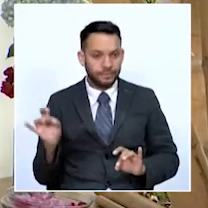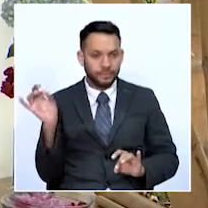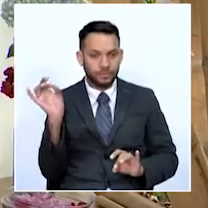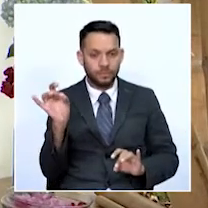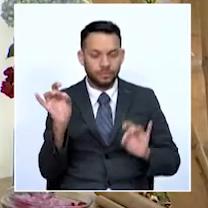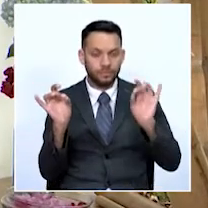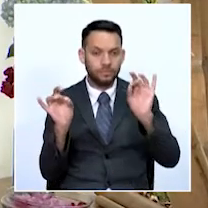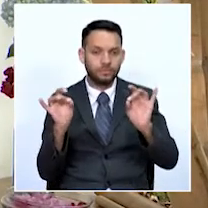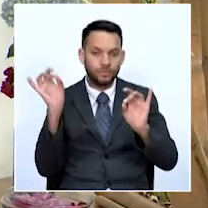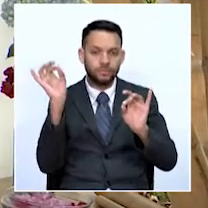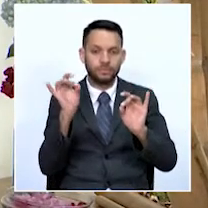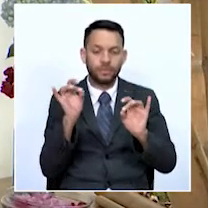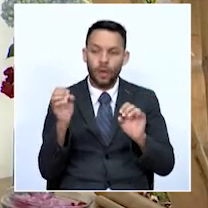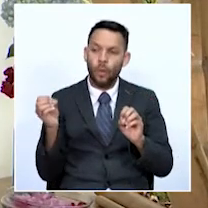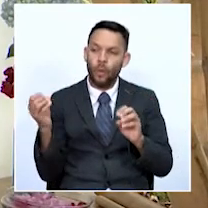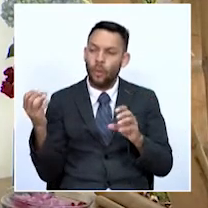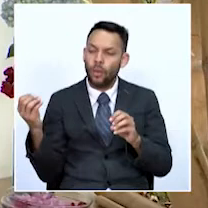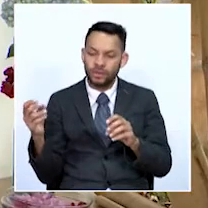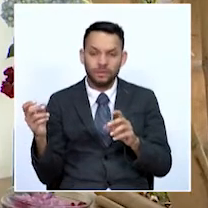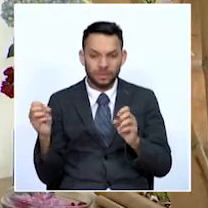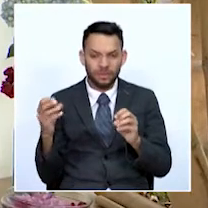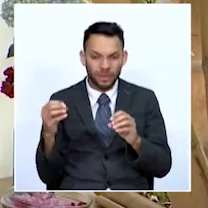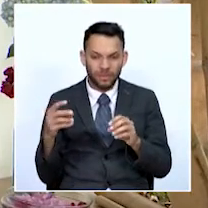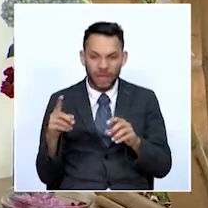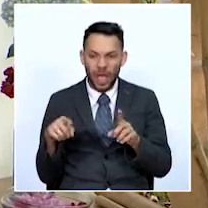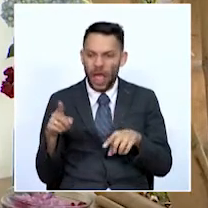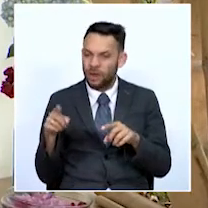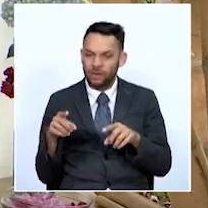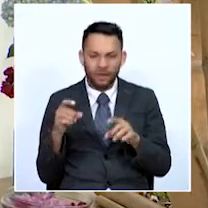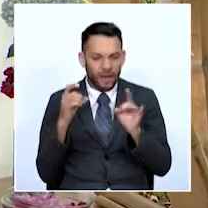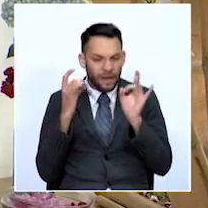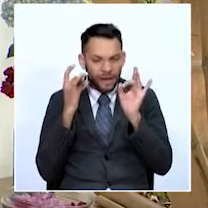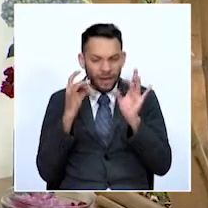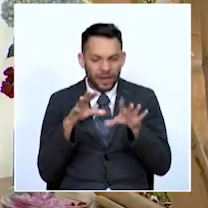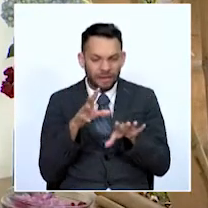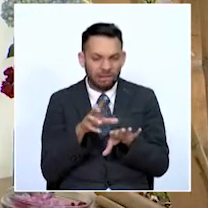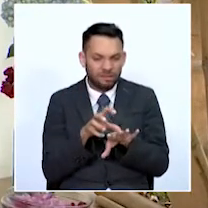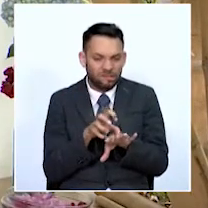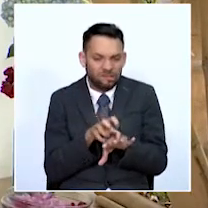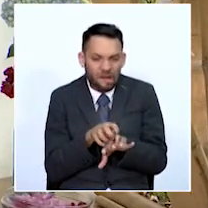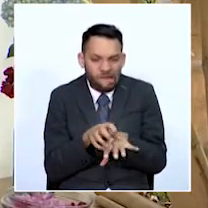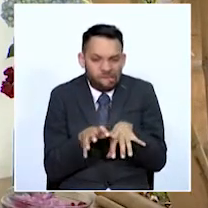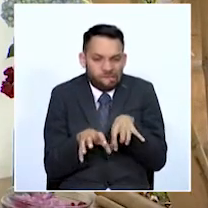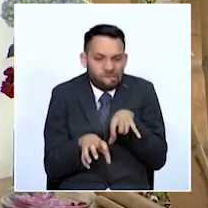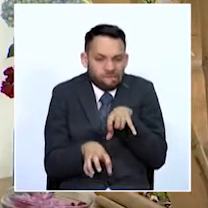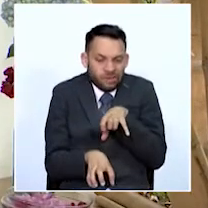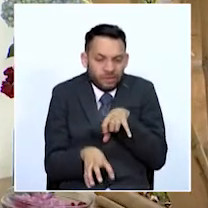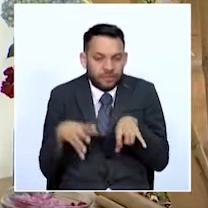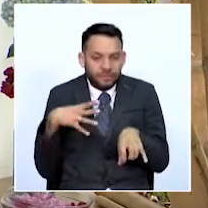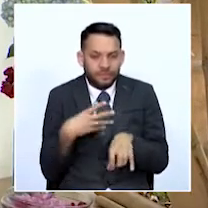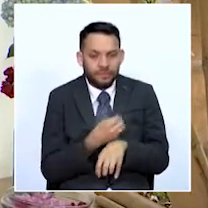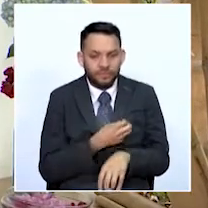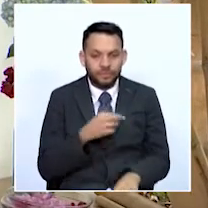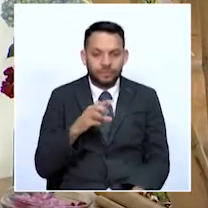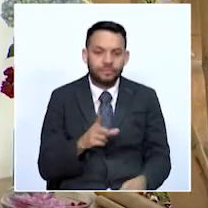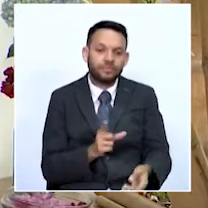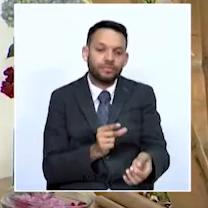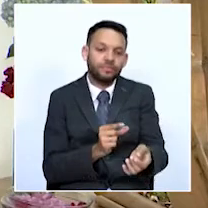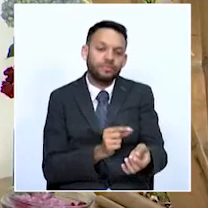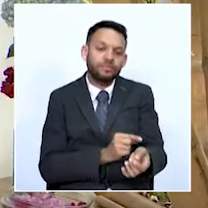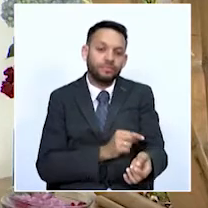pacientes, en muchos casos, cuando el proceso está muy degenerativo, les colocamos plasma rico en